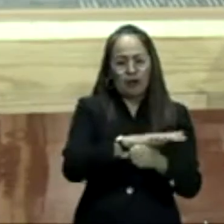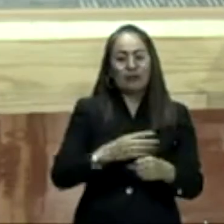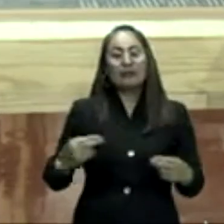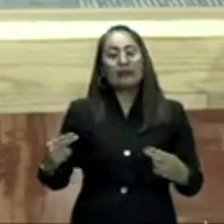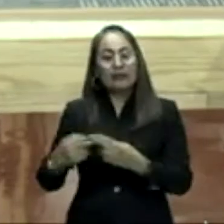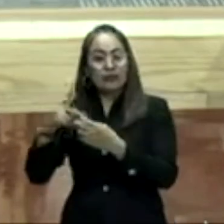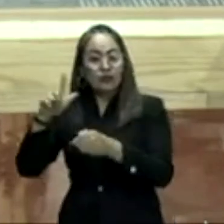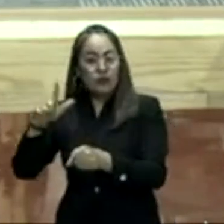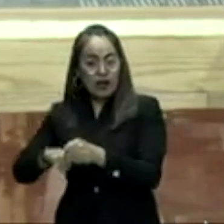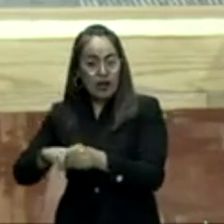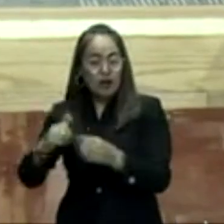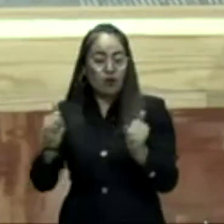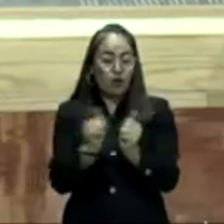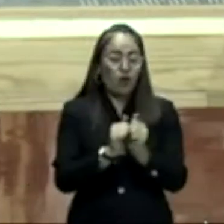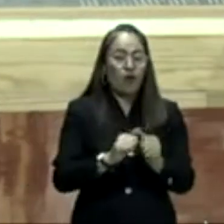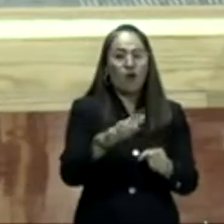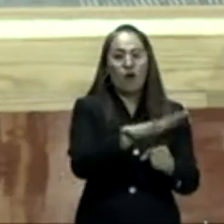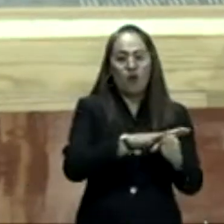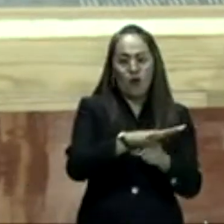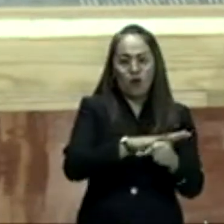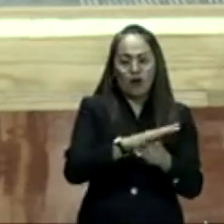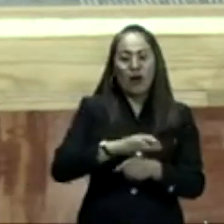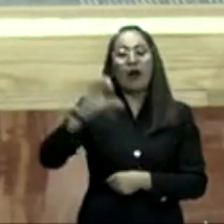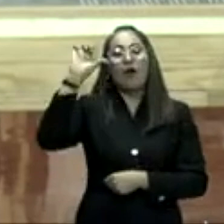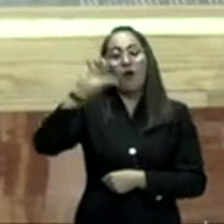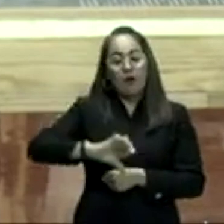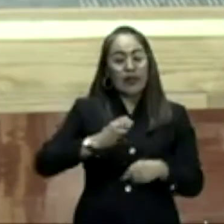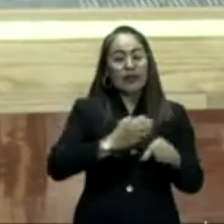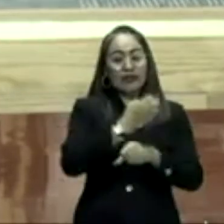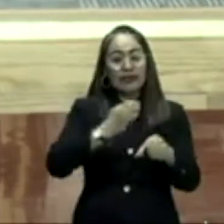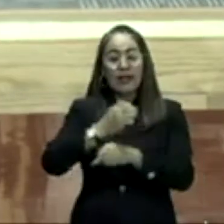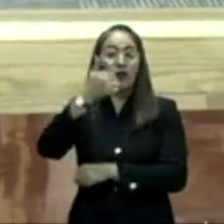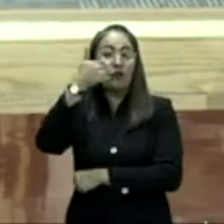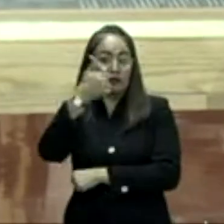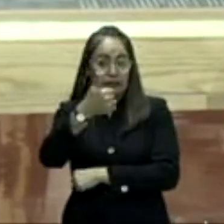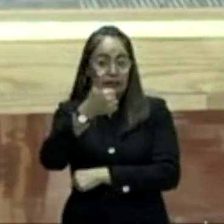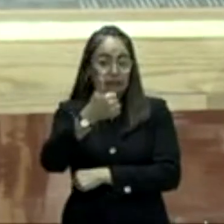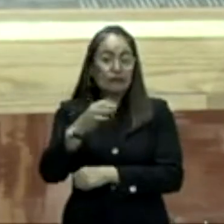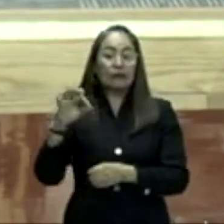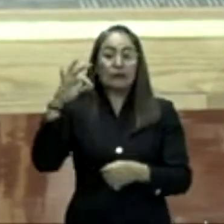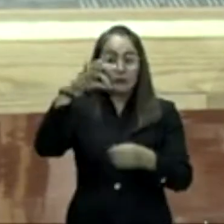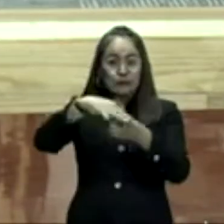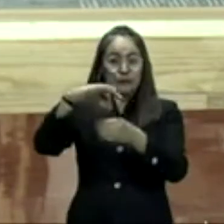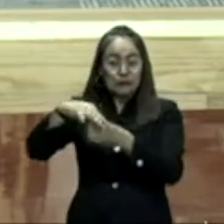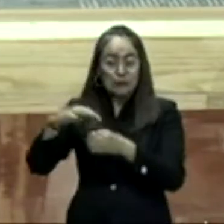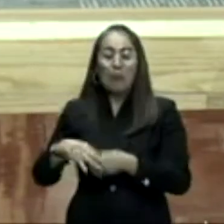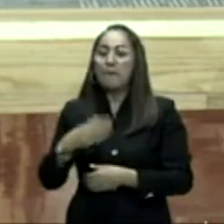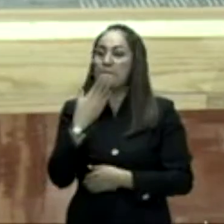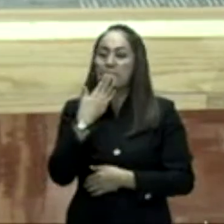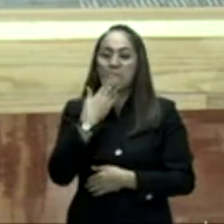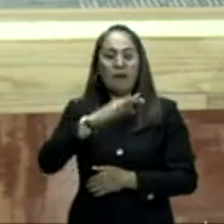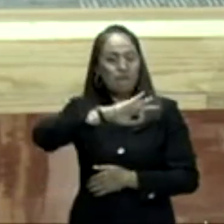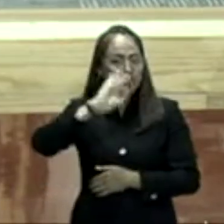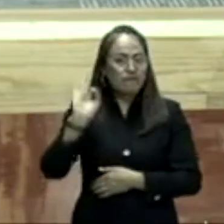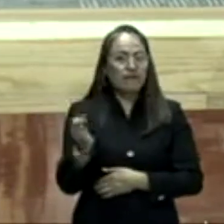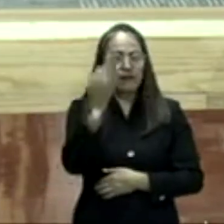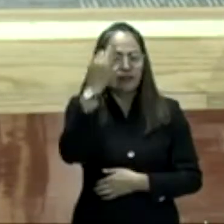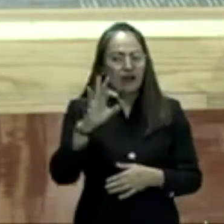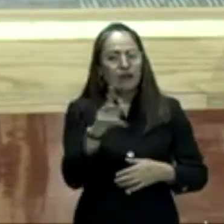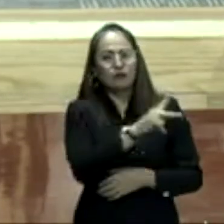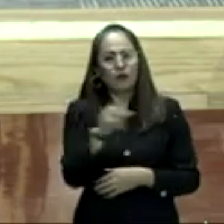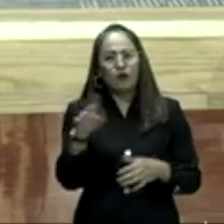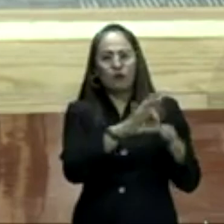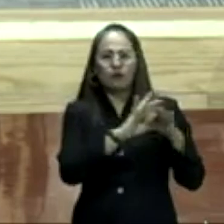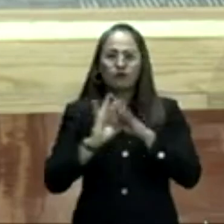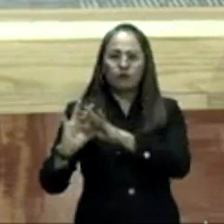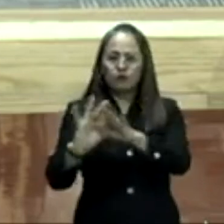local. Elecciones como las que celebran el día de hoy confirman la eficiencia y eficacia del modelo de federalismo colaborativo